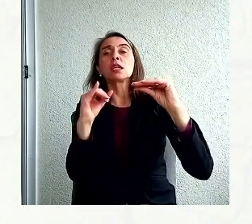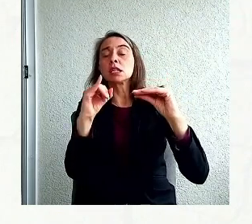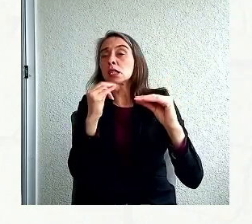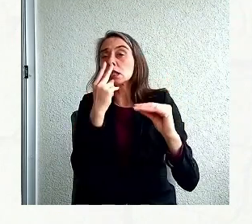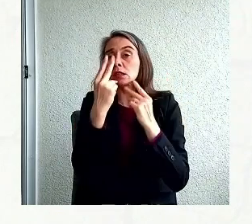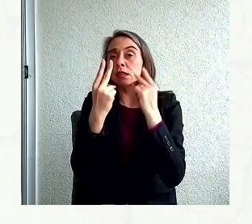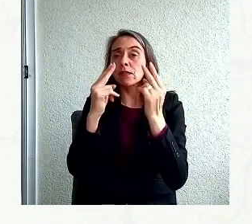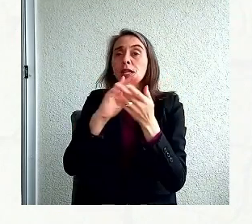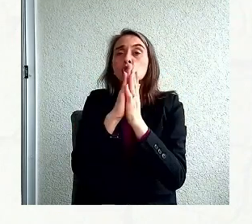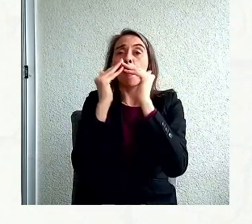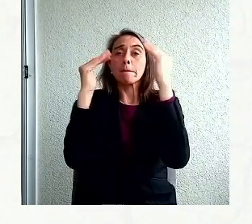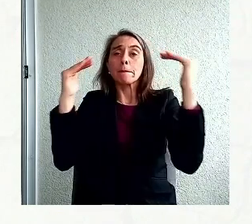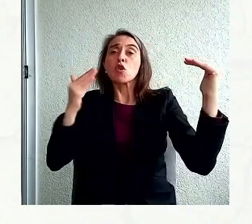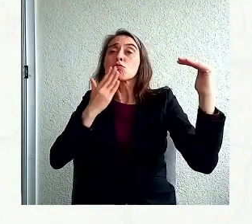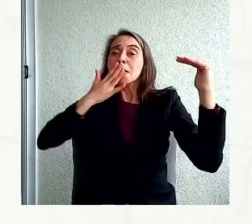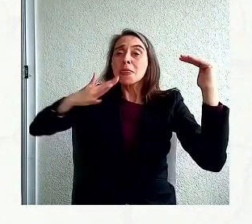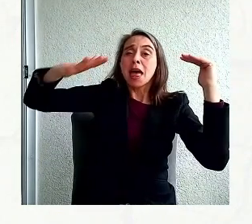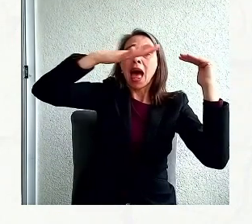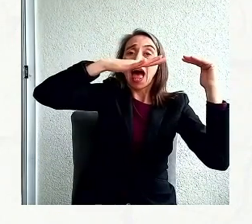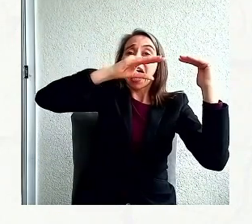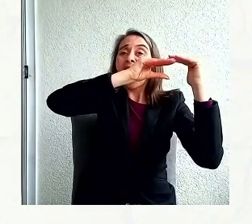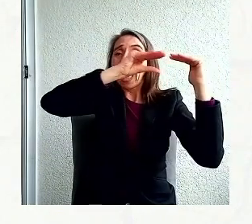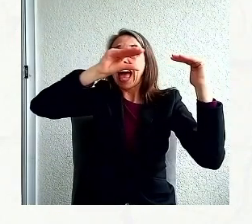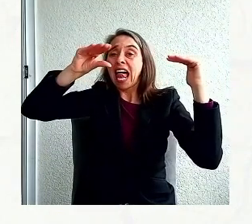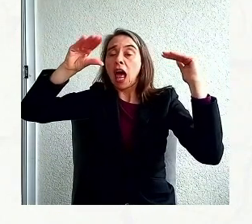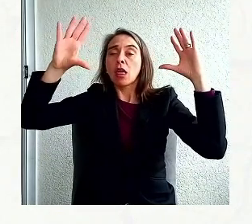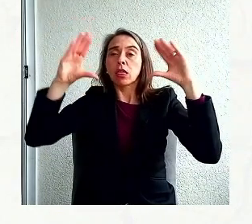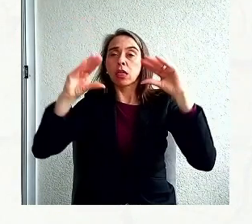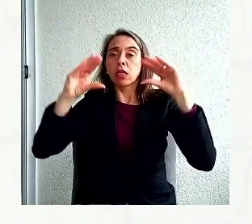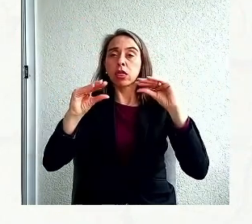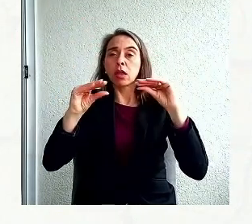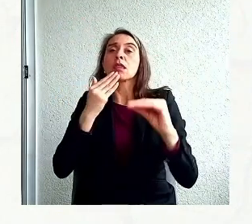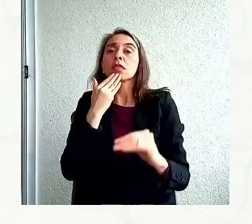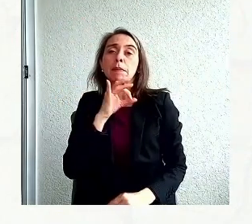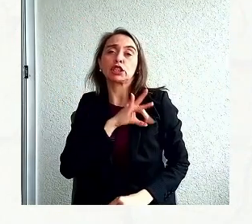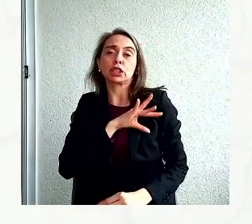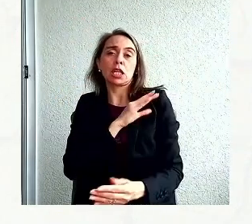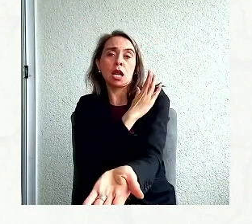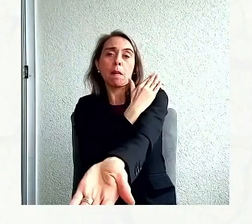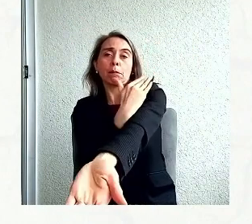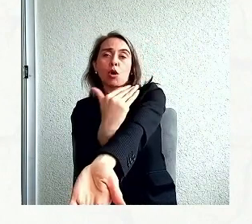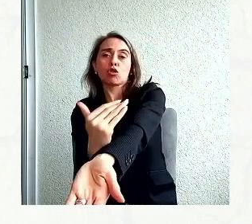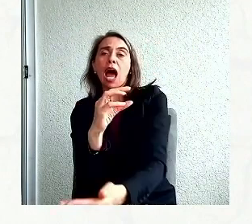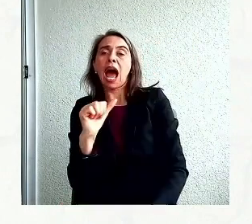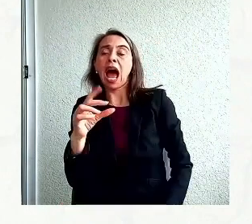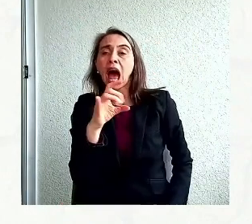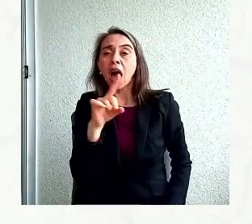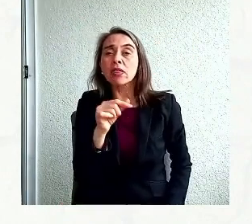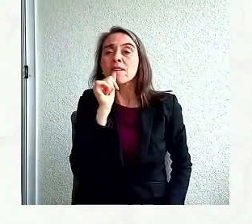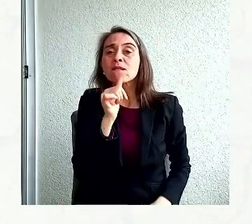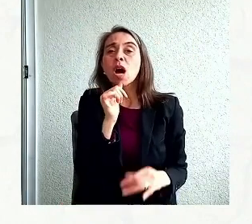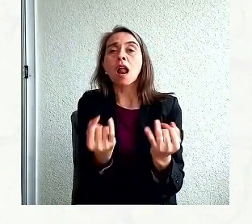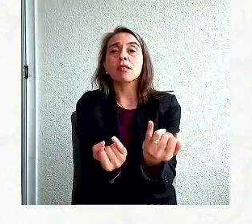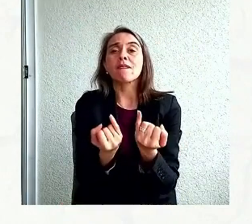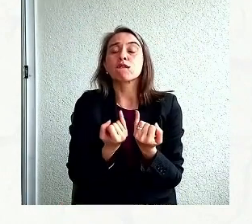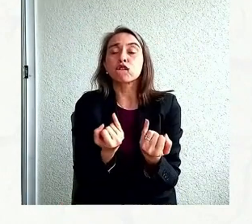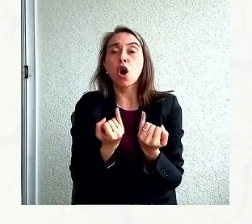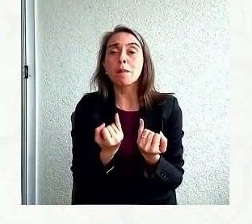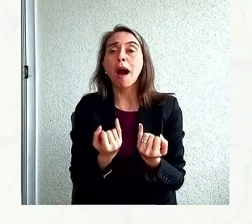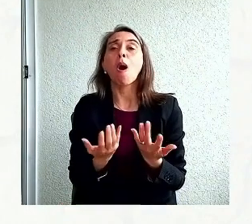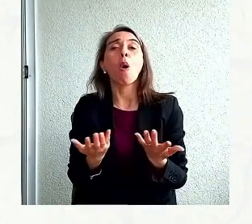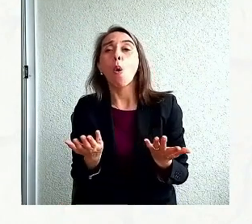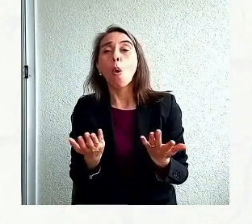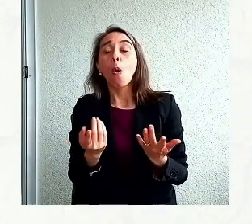Andes. Sin embargo, en los Andes no tenemos mucha información de cuál es el impacto que este calentamiento y este retroceso glaciar tiene sobre